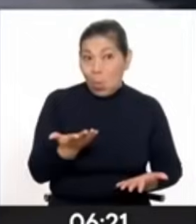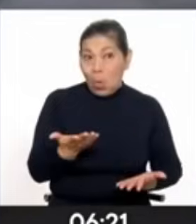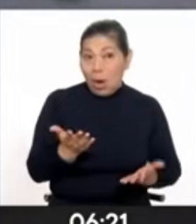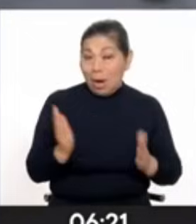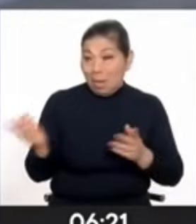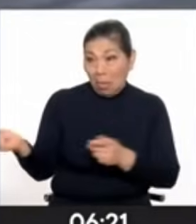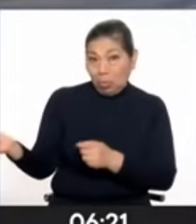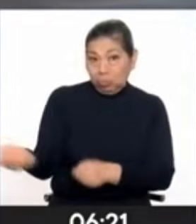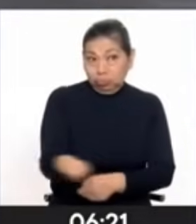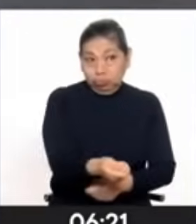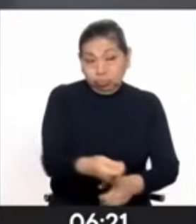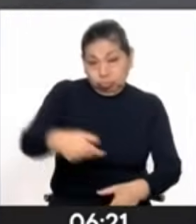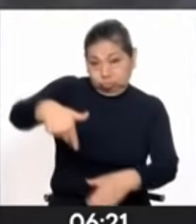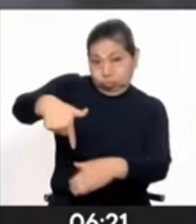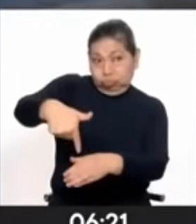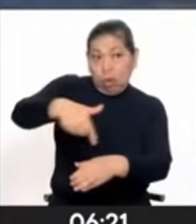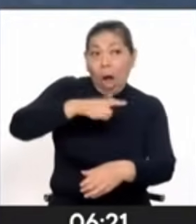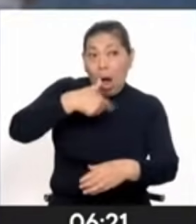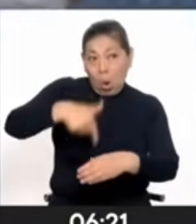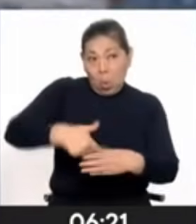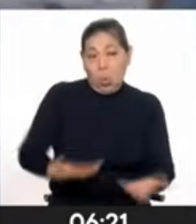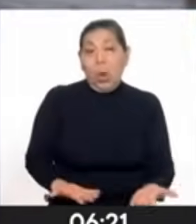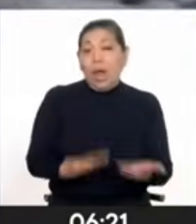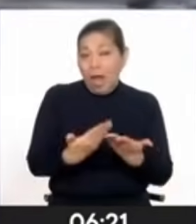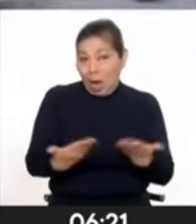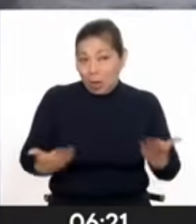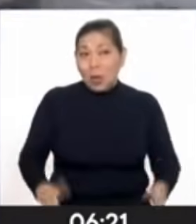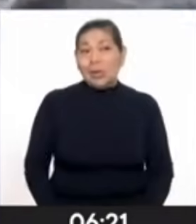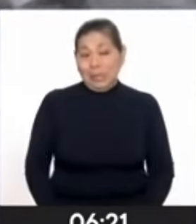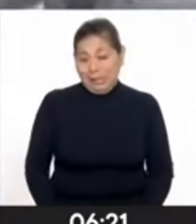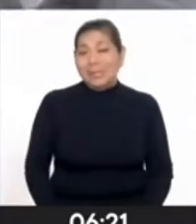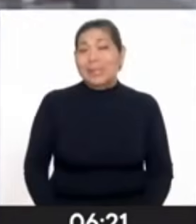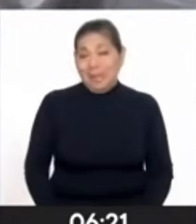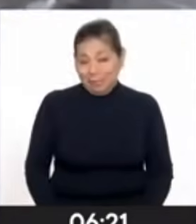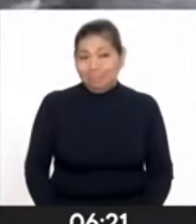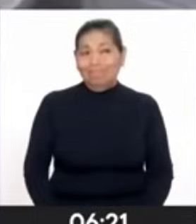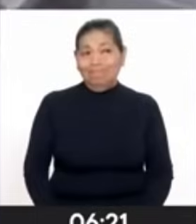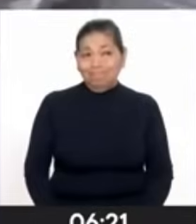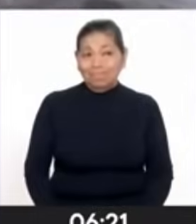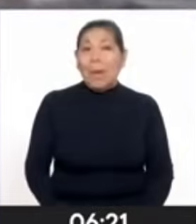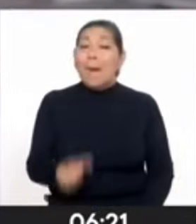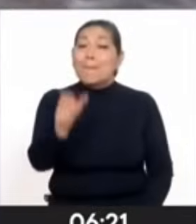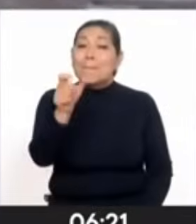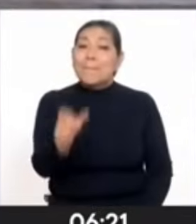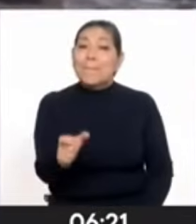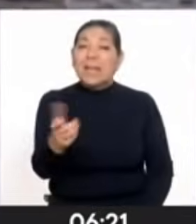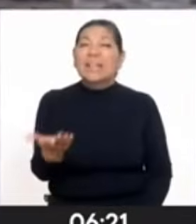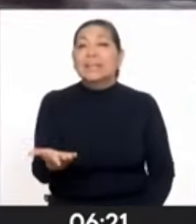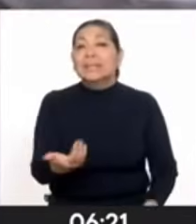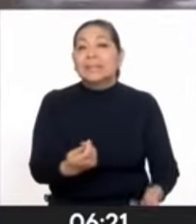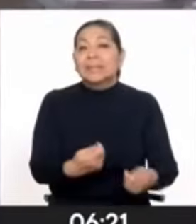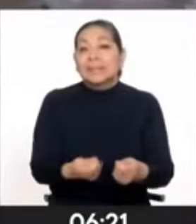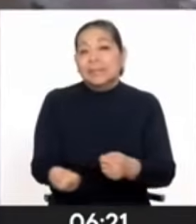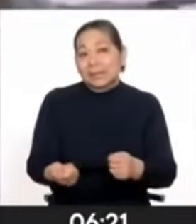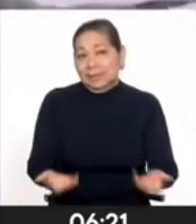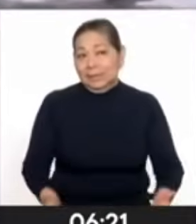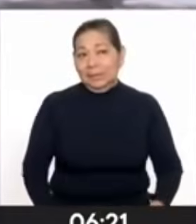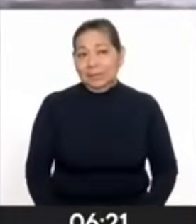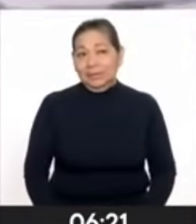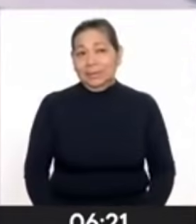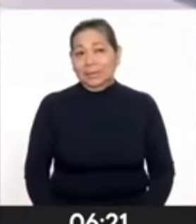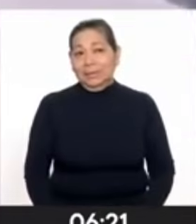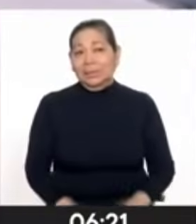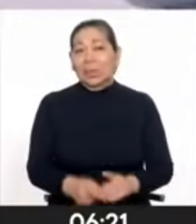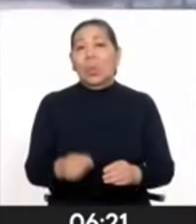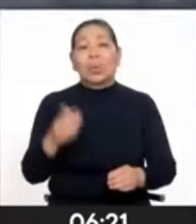aguateros. Comprábamos agua. Los insumos a las personas que se dedican artesanalmente a hacer los